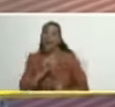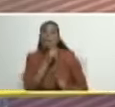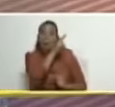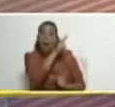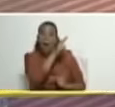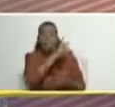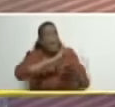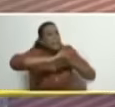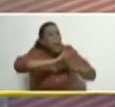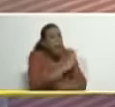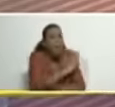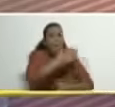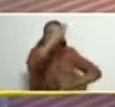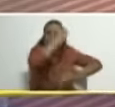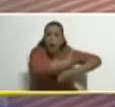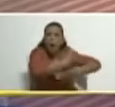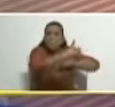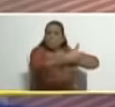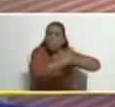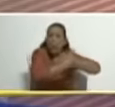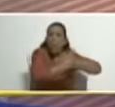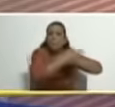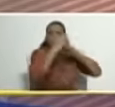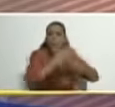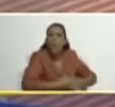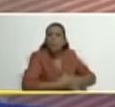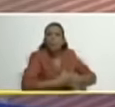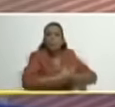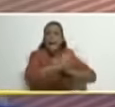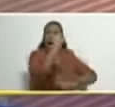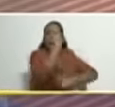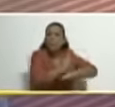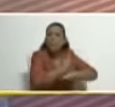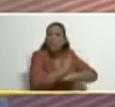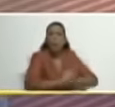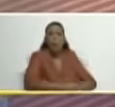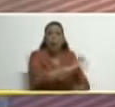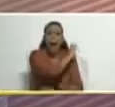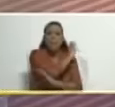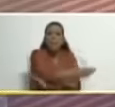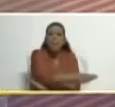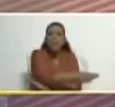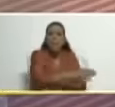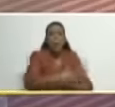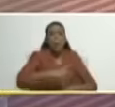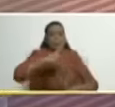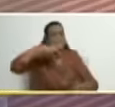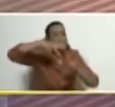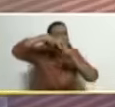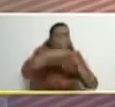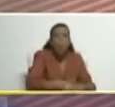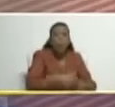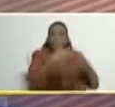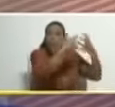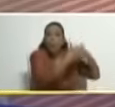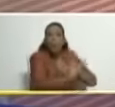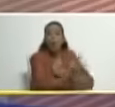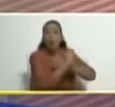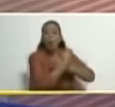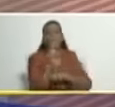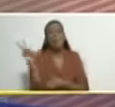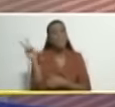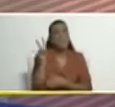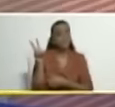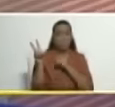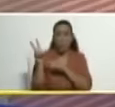se acabe definitivamente ese castigo criminal, esa tortura criminal de los Estados Unidos de